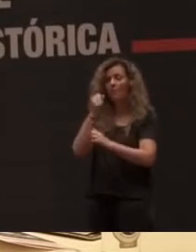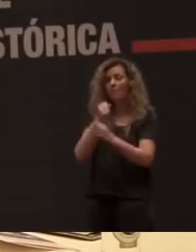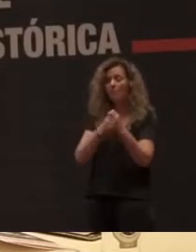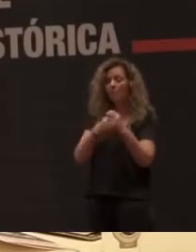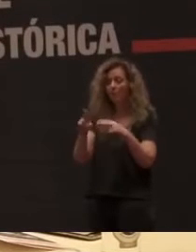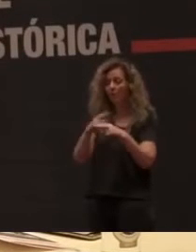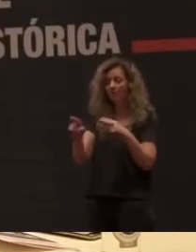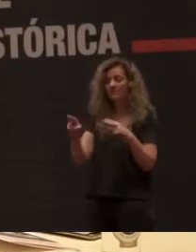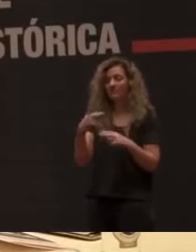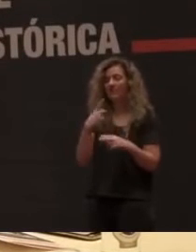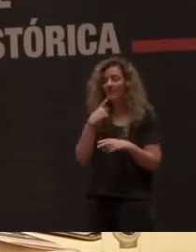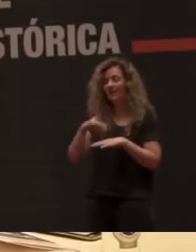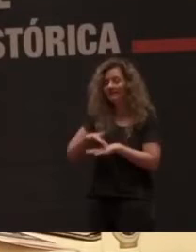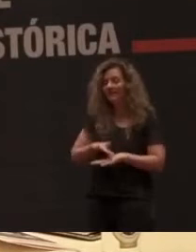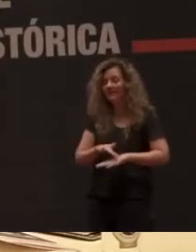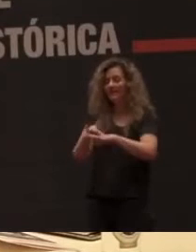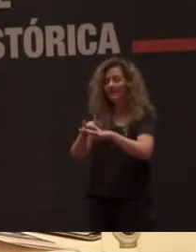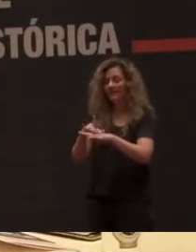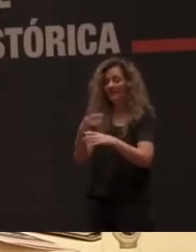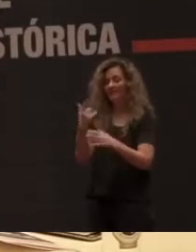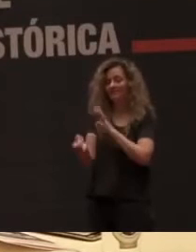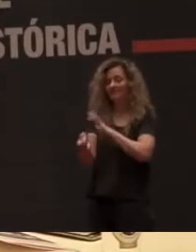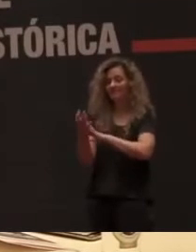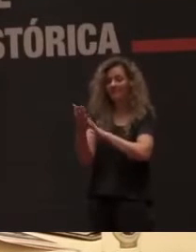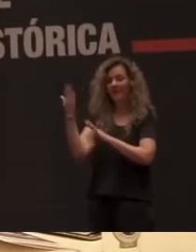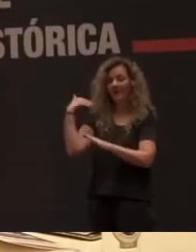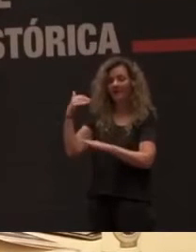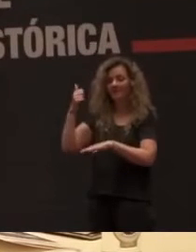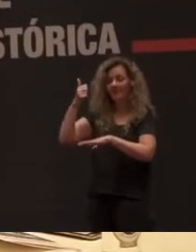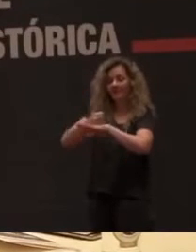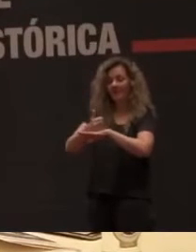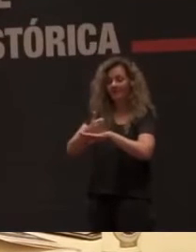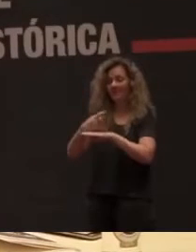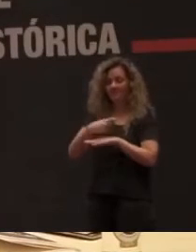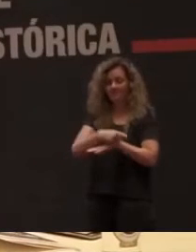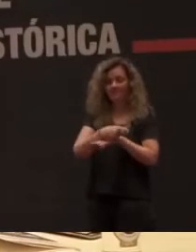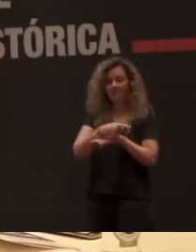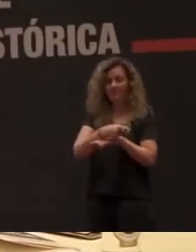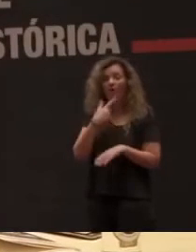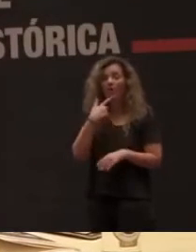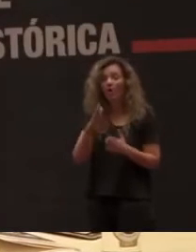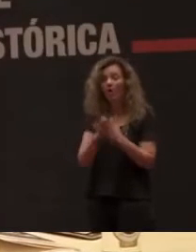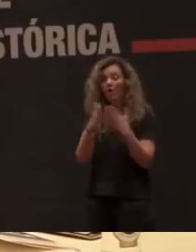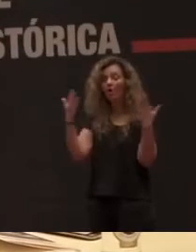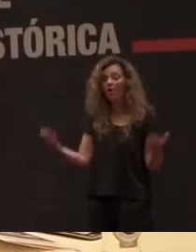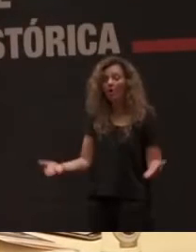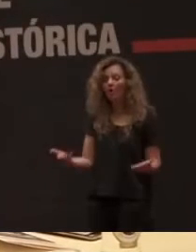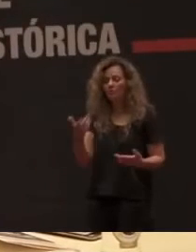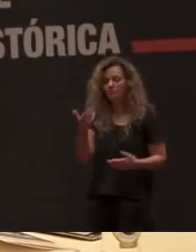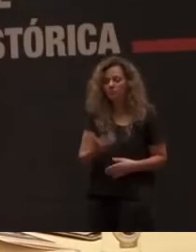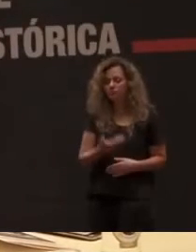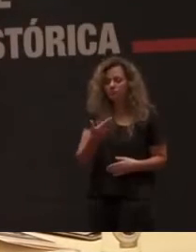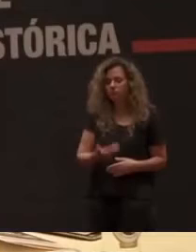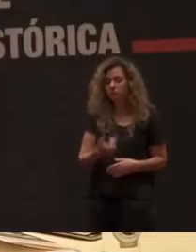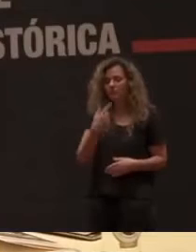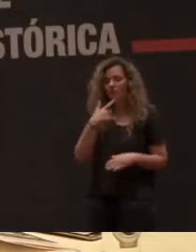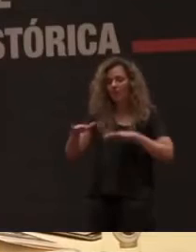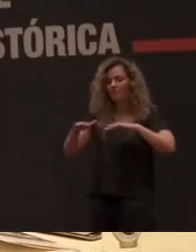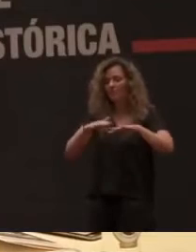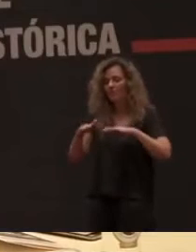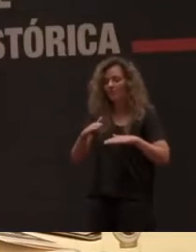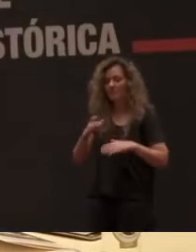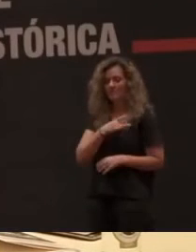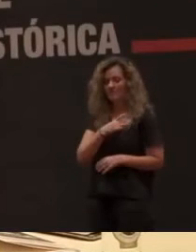tampouco o encontro definido que se establecía dentro do poder central. O libro tamén subliña a importancia dos movimentos do